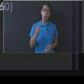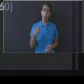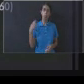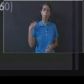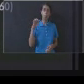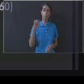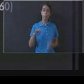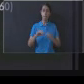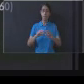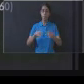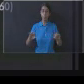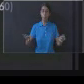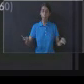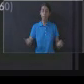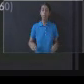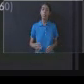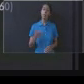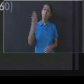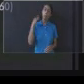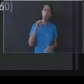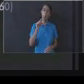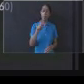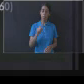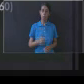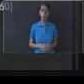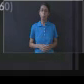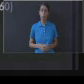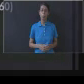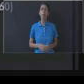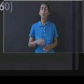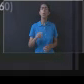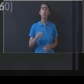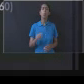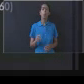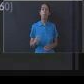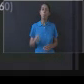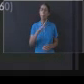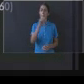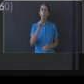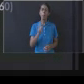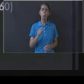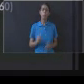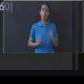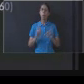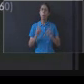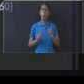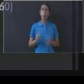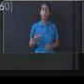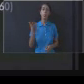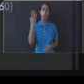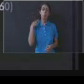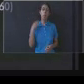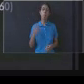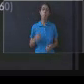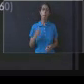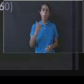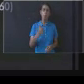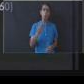después de esto. ¿Cuándo fue propicio? ¿Cuándo fue propicio? Dios.